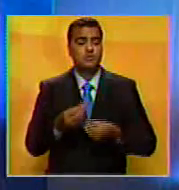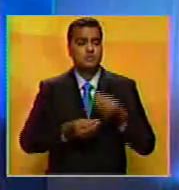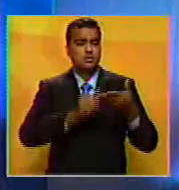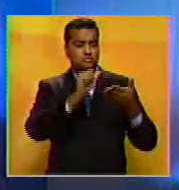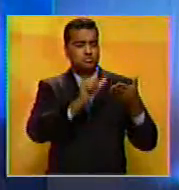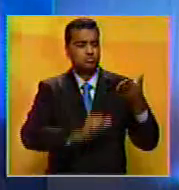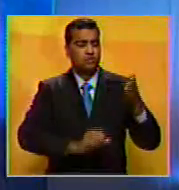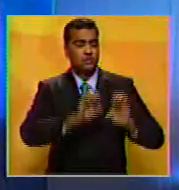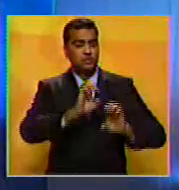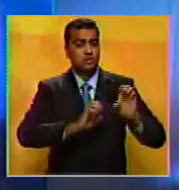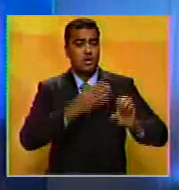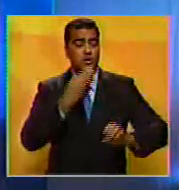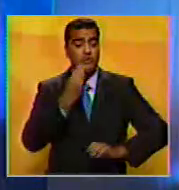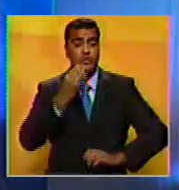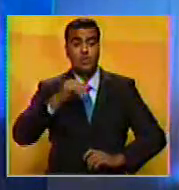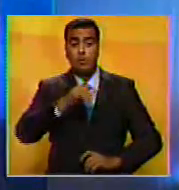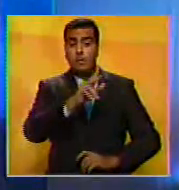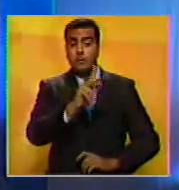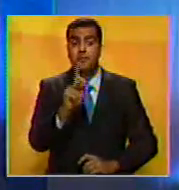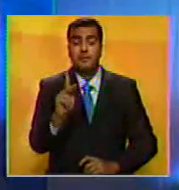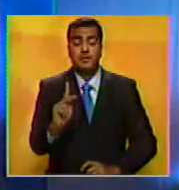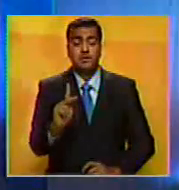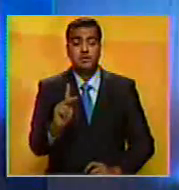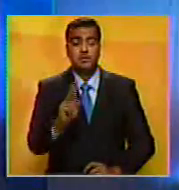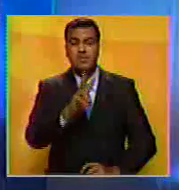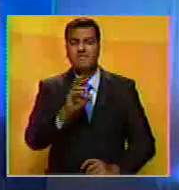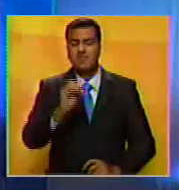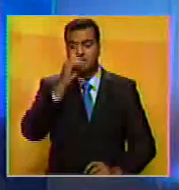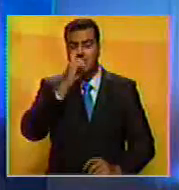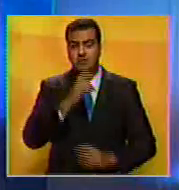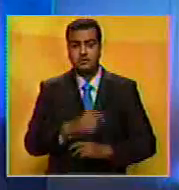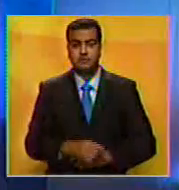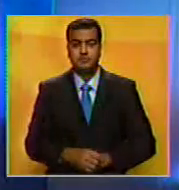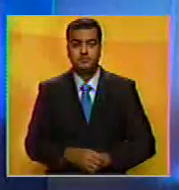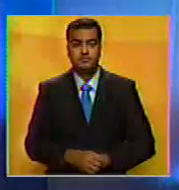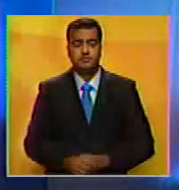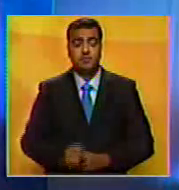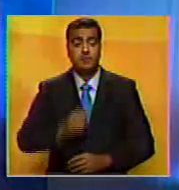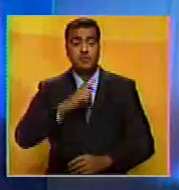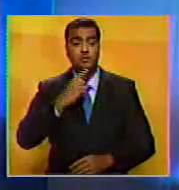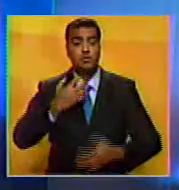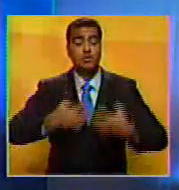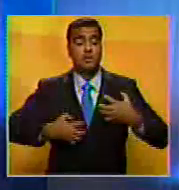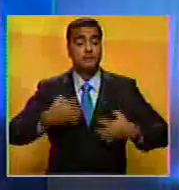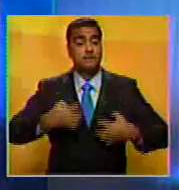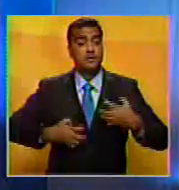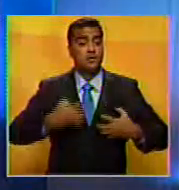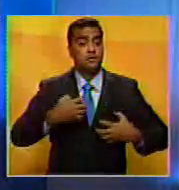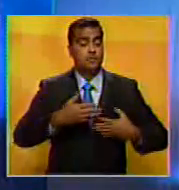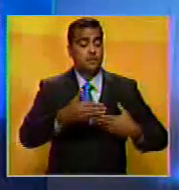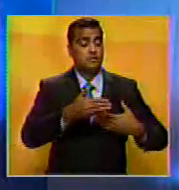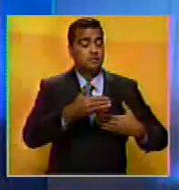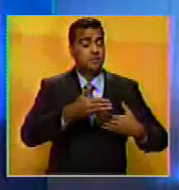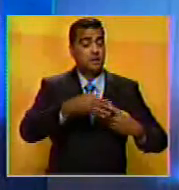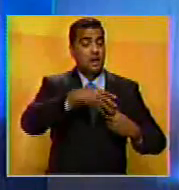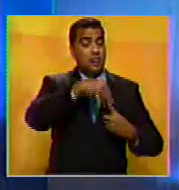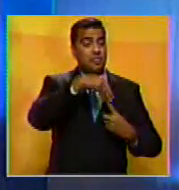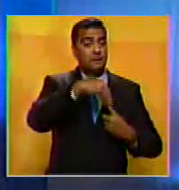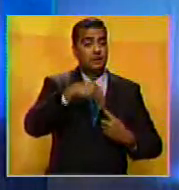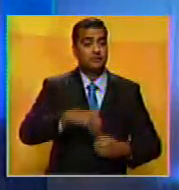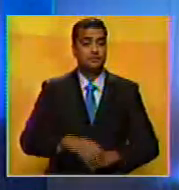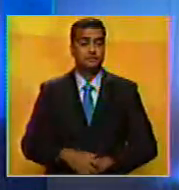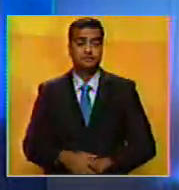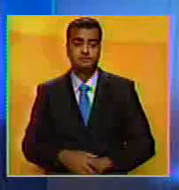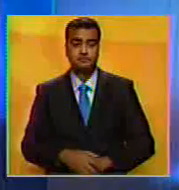autopsia al joven Juan Pablo Pernalete Llovera, de 20 años, quien murió este miércoles en las inmediaciones de la Torre Británica, ubicada